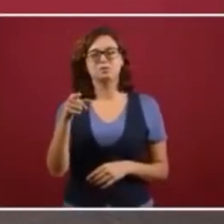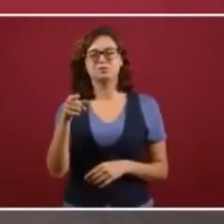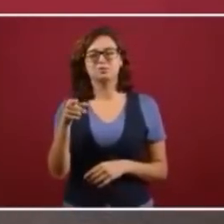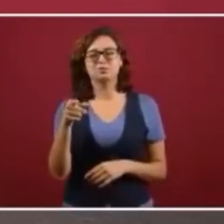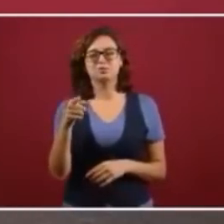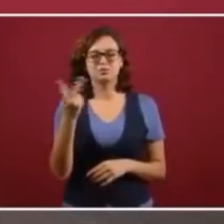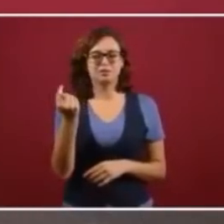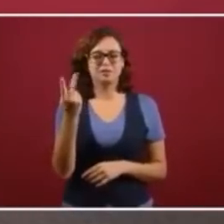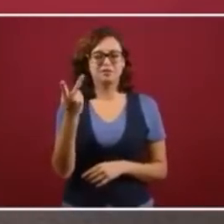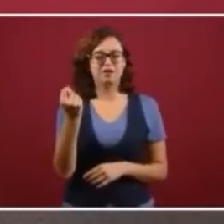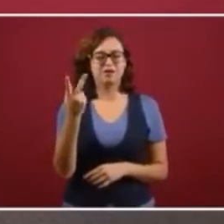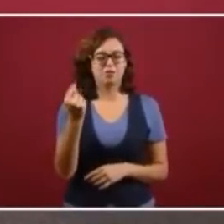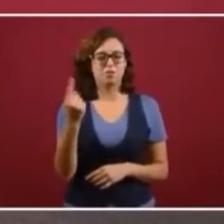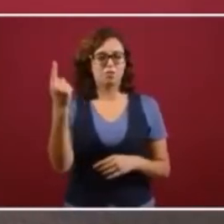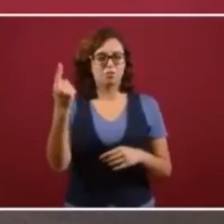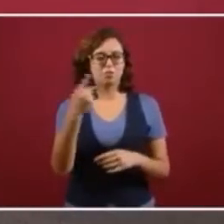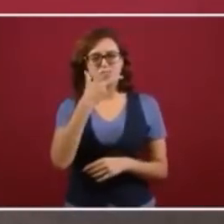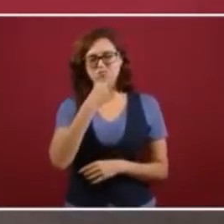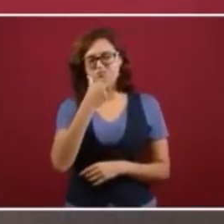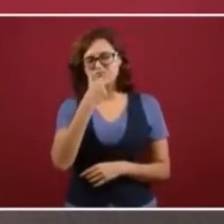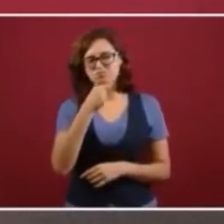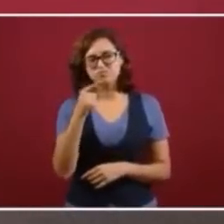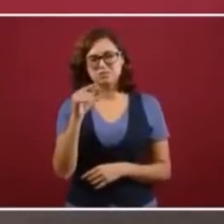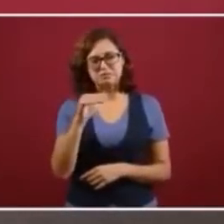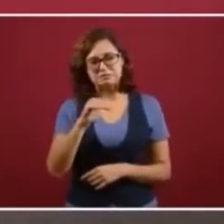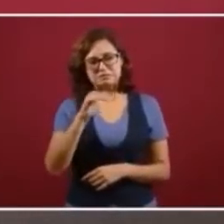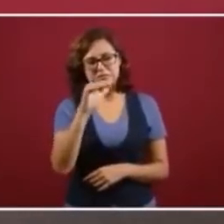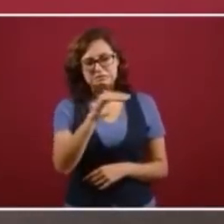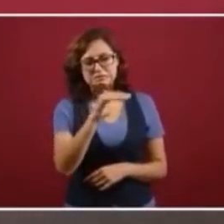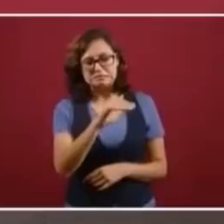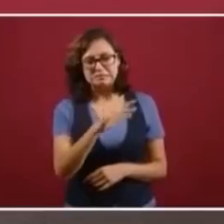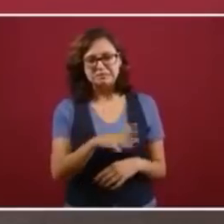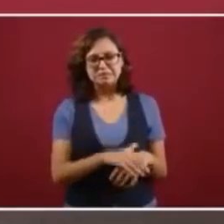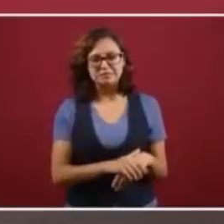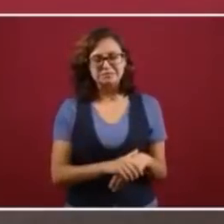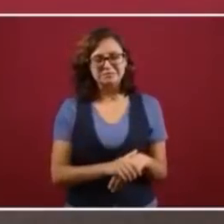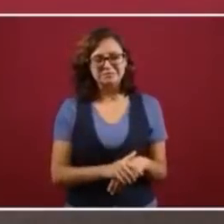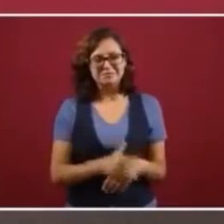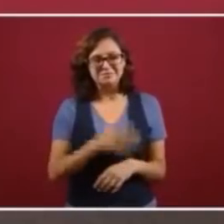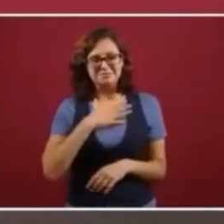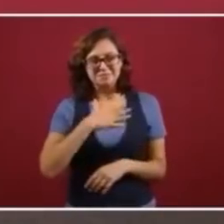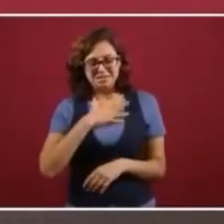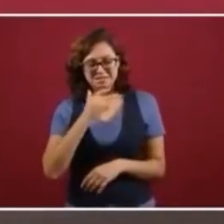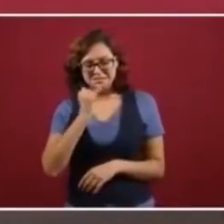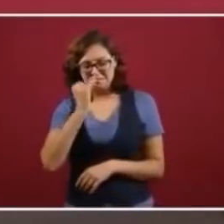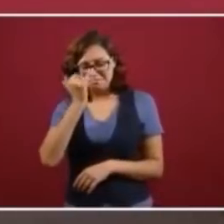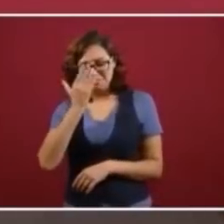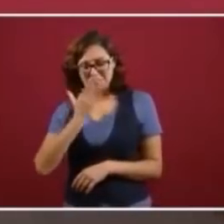de una televisora, les dice, ¿y la credibilidad?